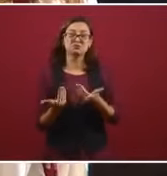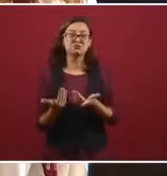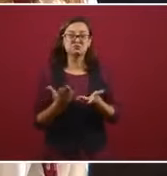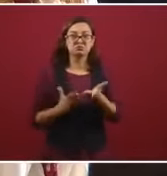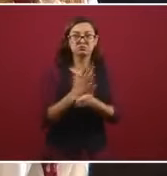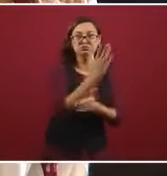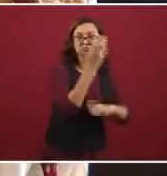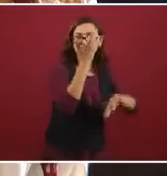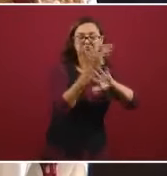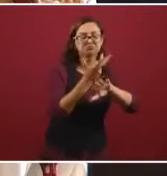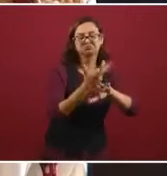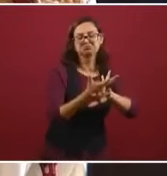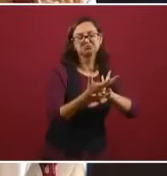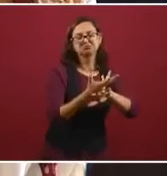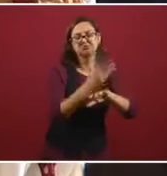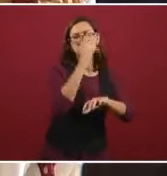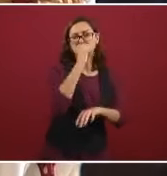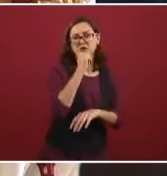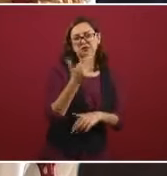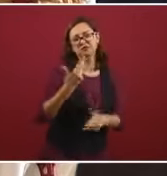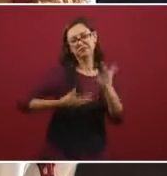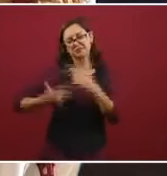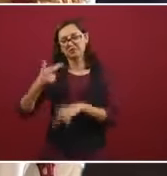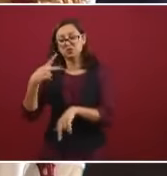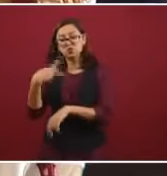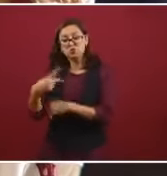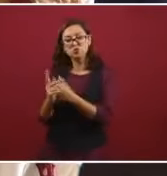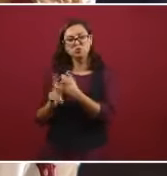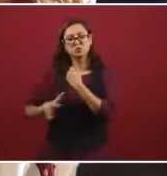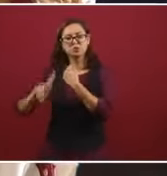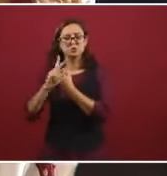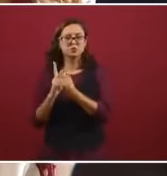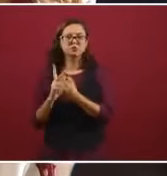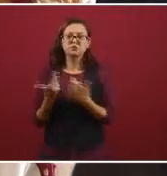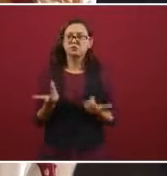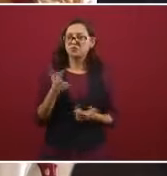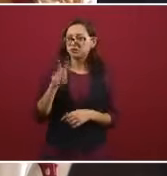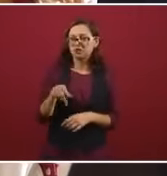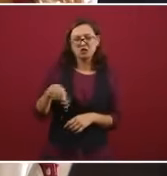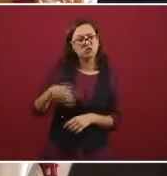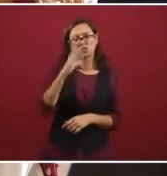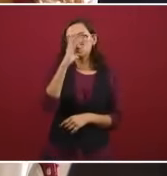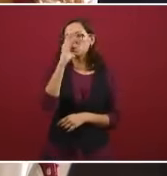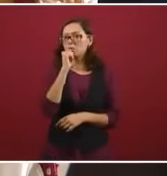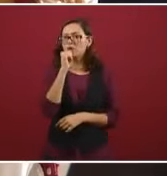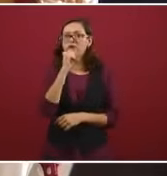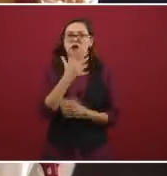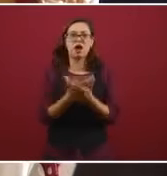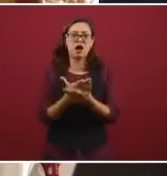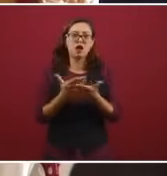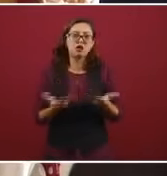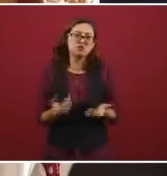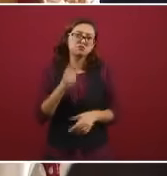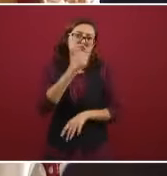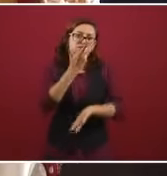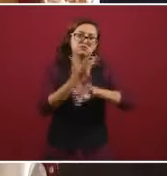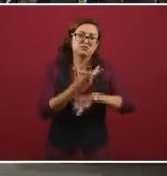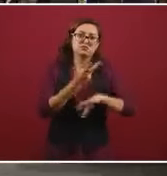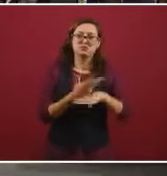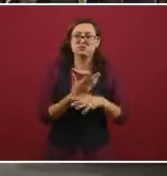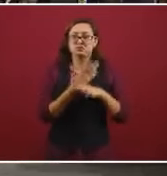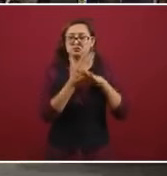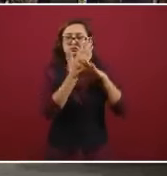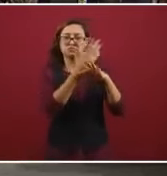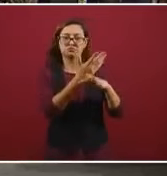decir, si un migrante quiere ir a Estados Unidos, no tiene realmente ninguna opción, más con esta posición de Estados Unidos de